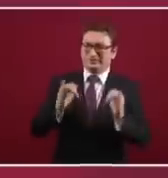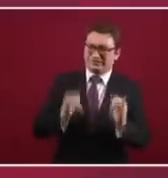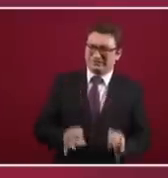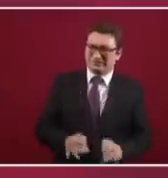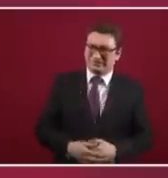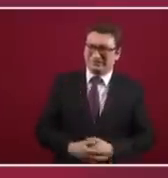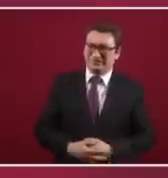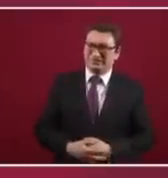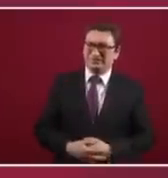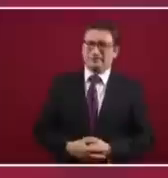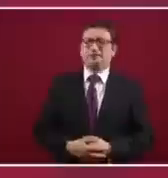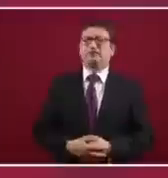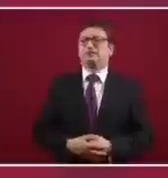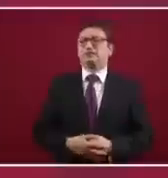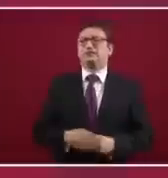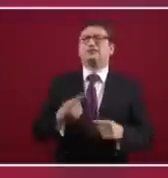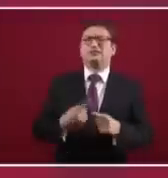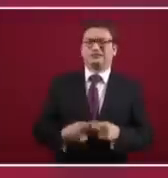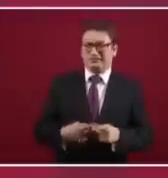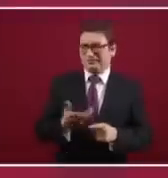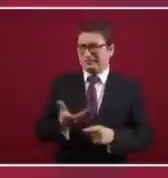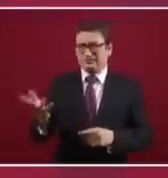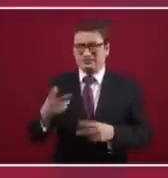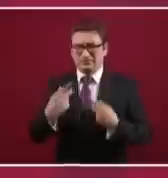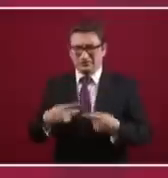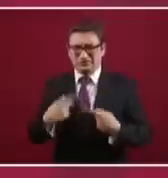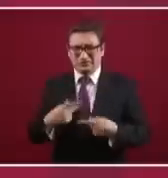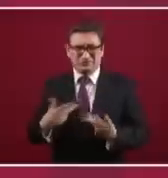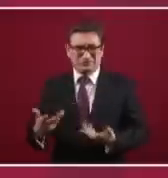independientes del pueblo,